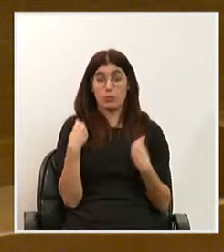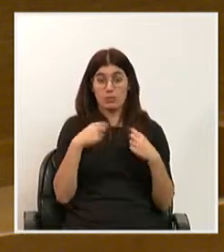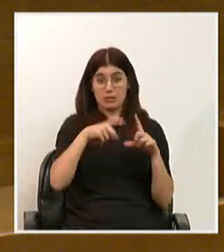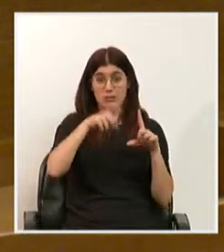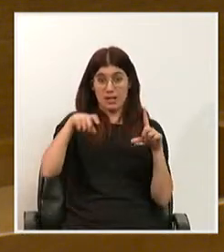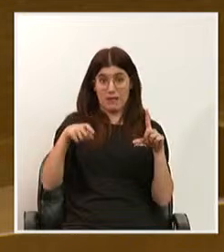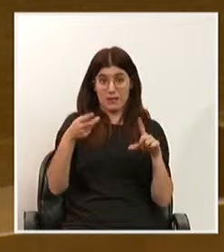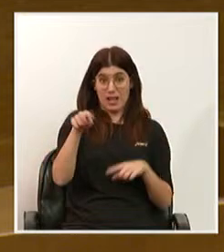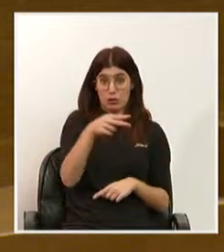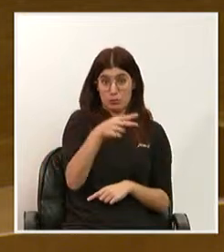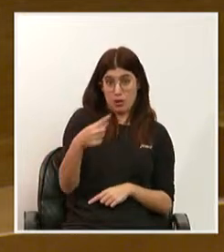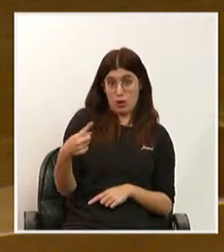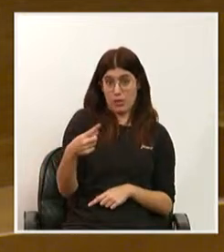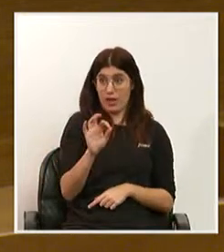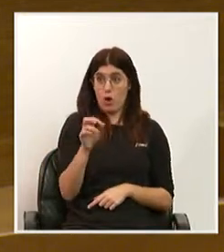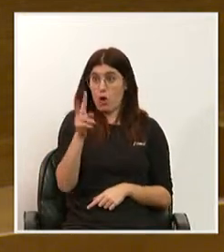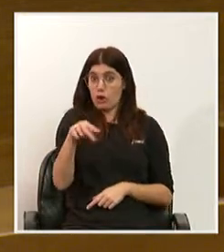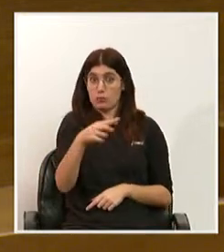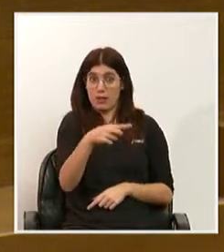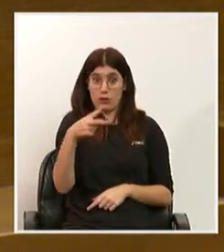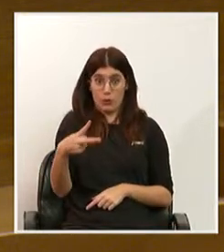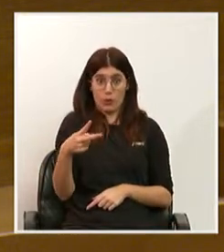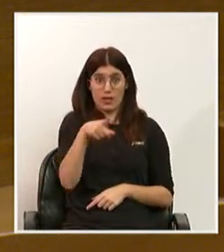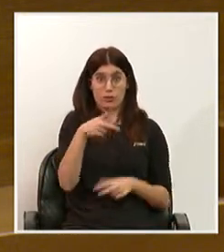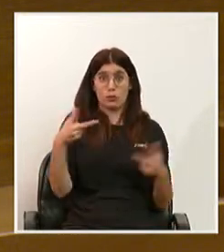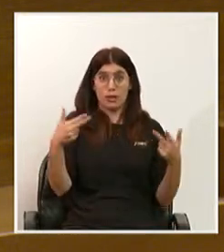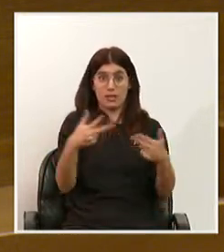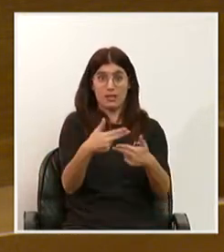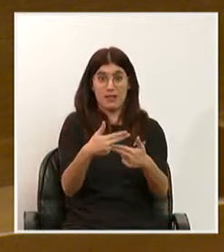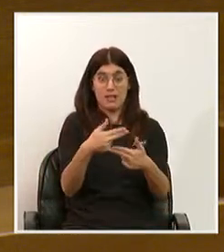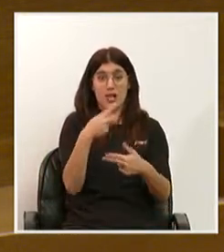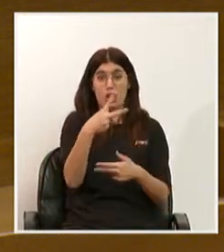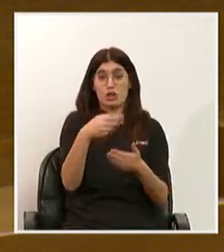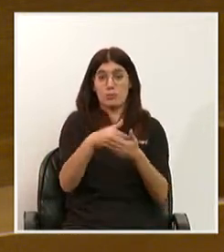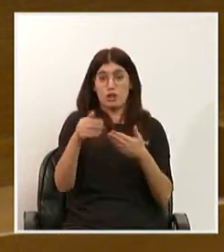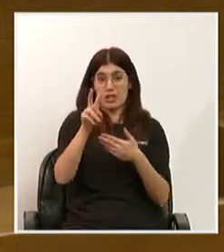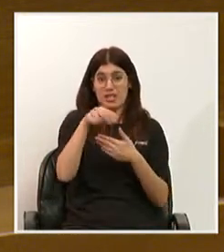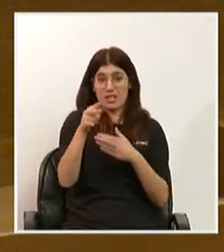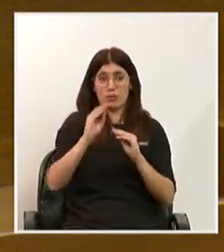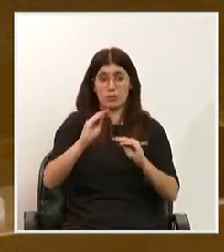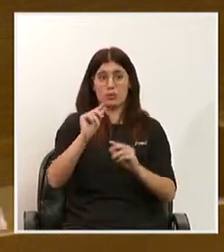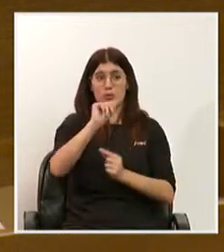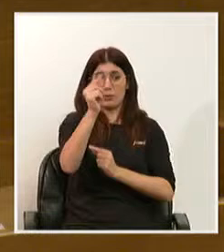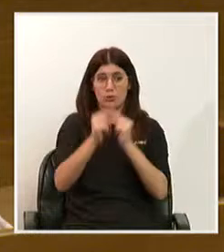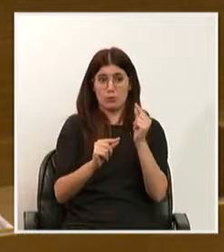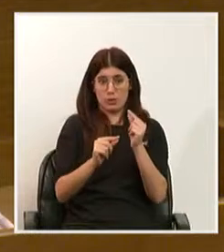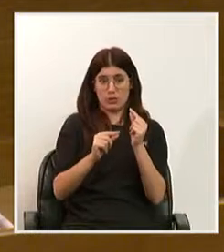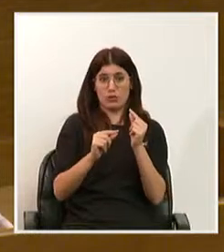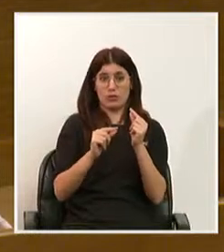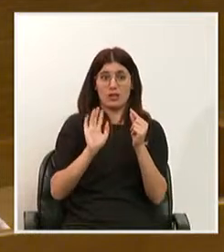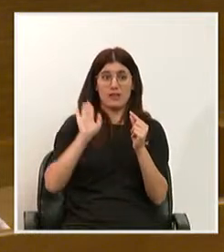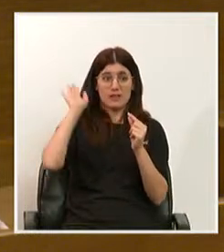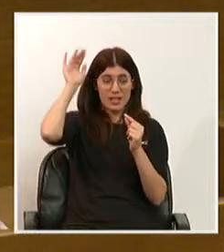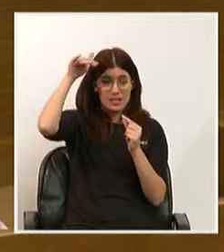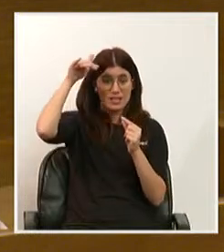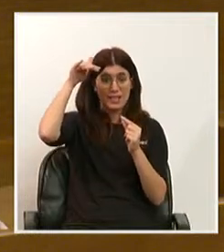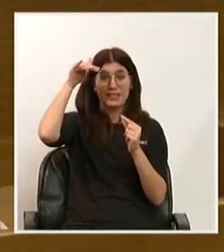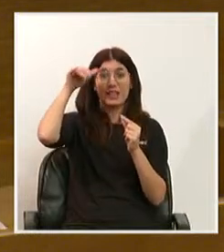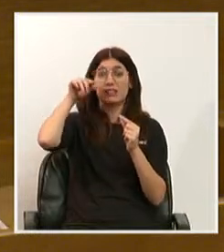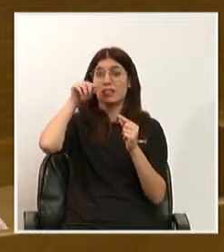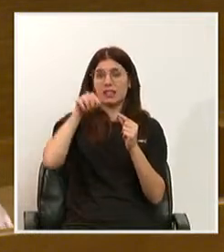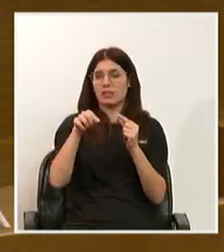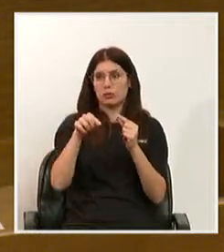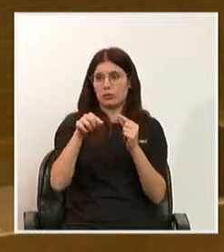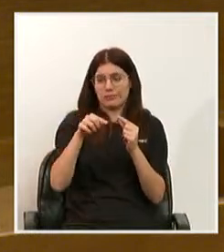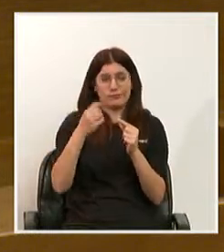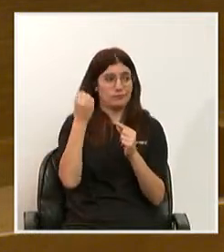201 el el 1000 mill del presup la valenciana y laqu la